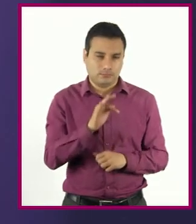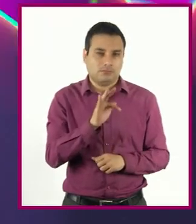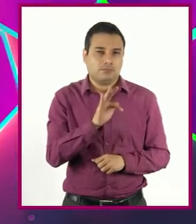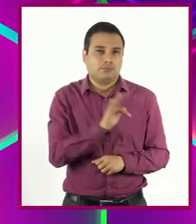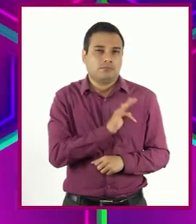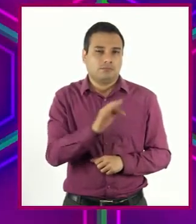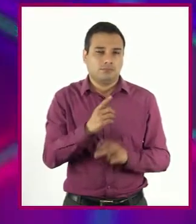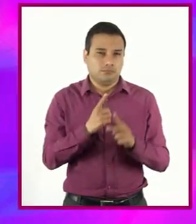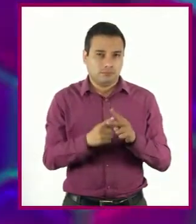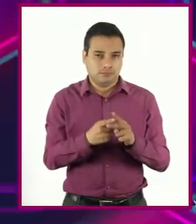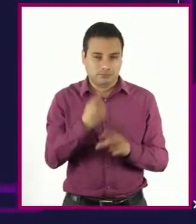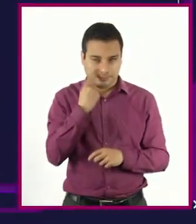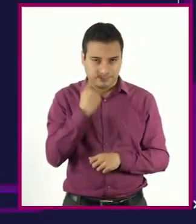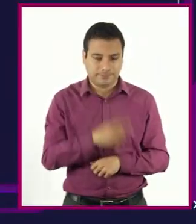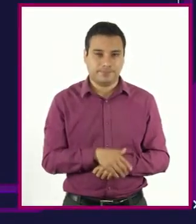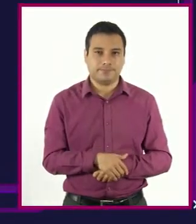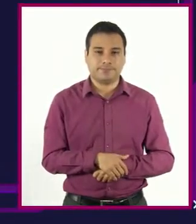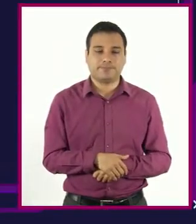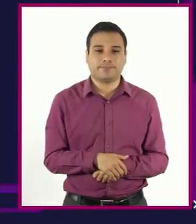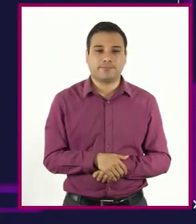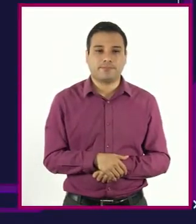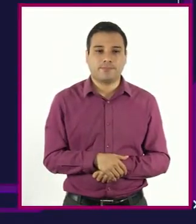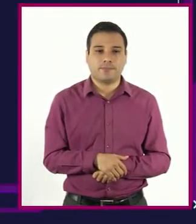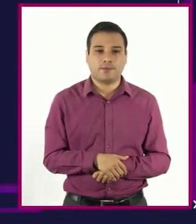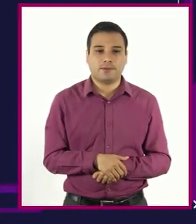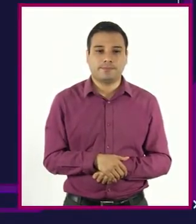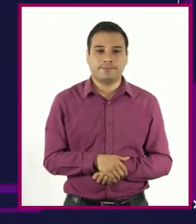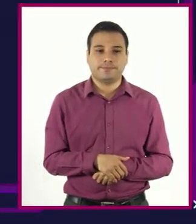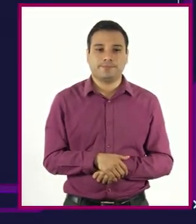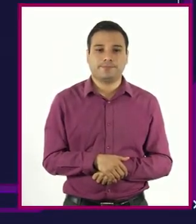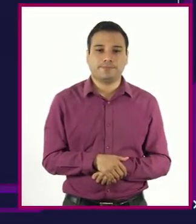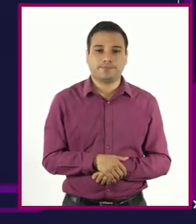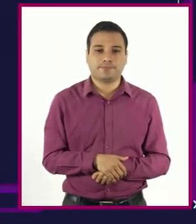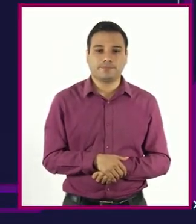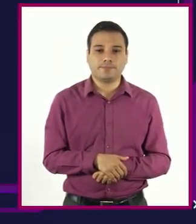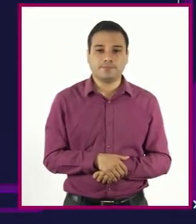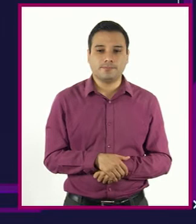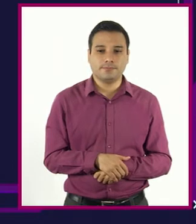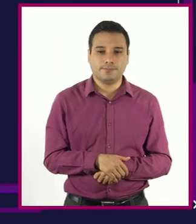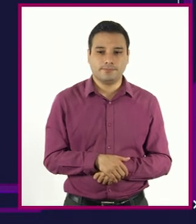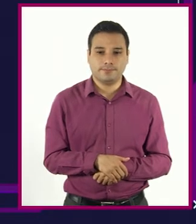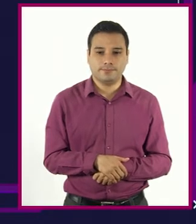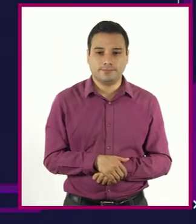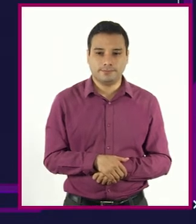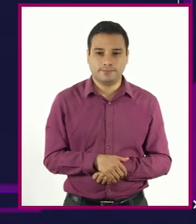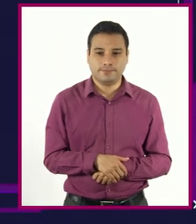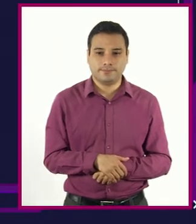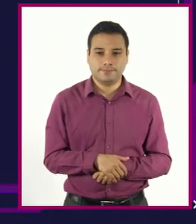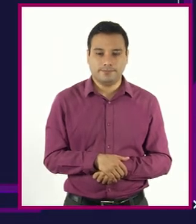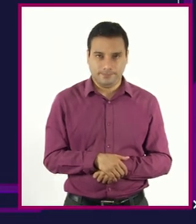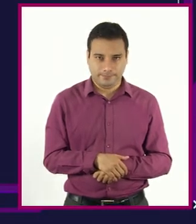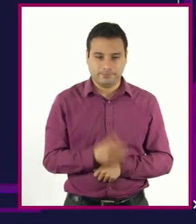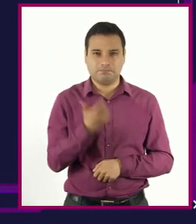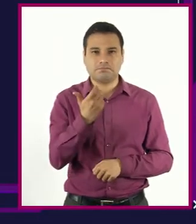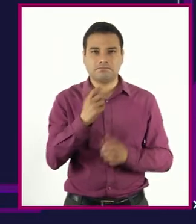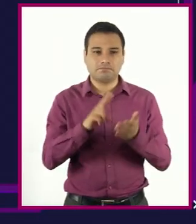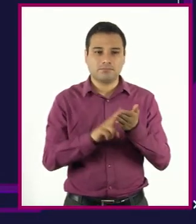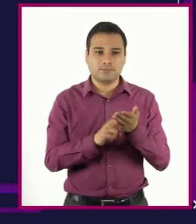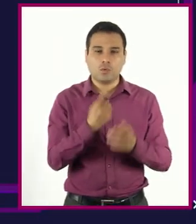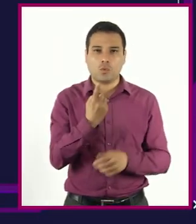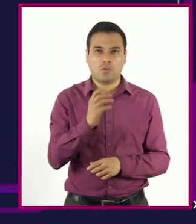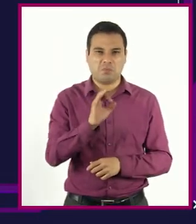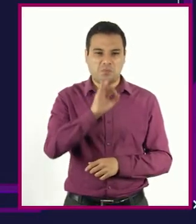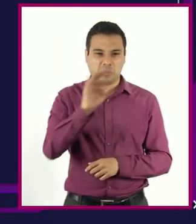estrategias de cálculo. Se calcula el 1% del valor de la televisión, que requiere muy